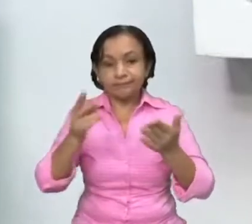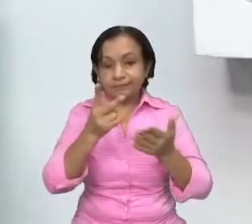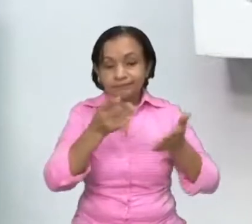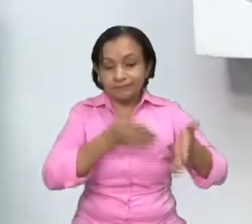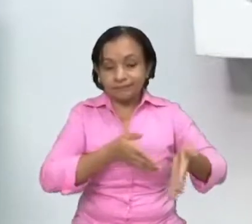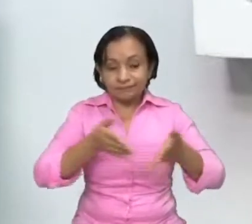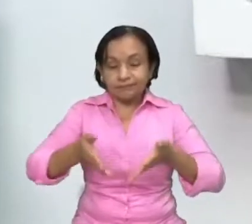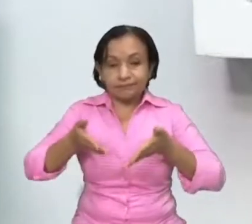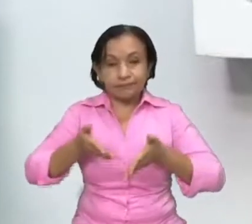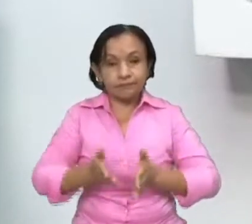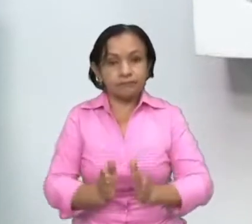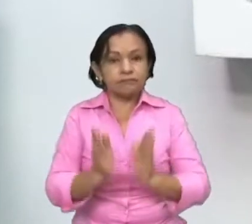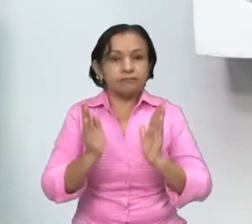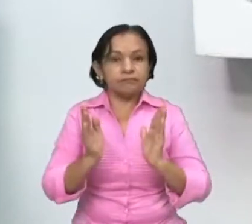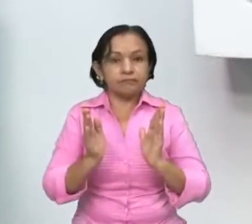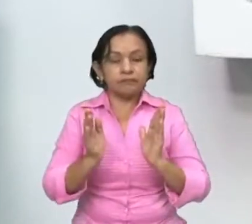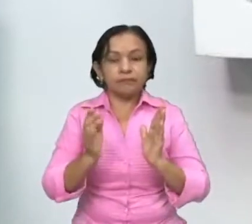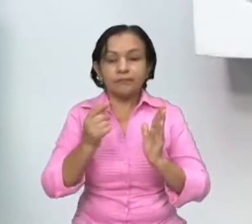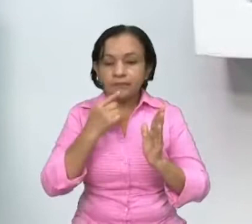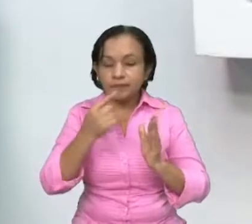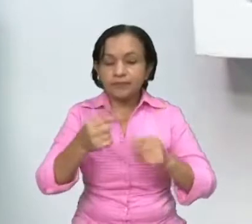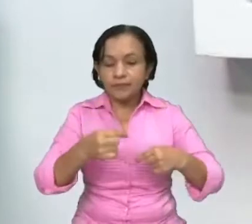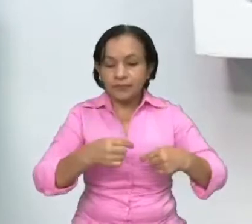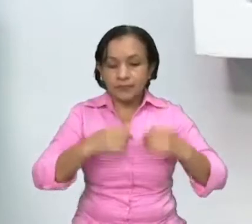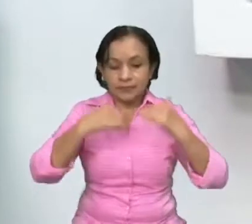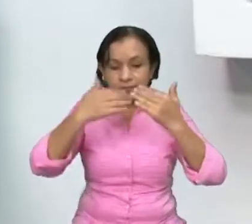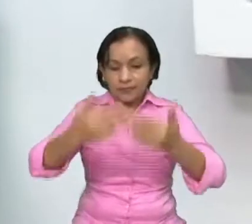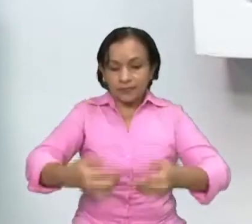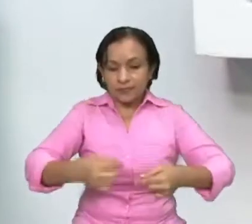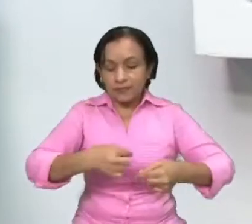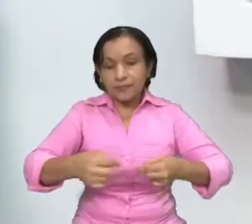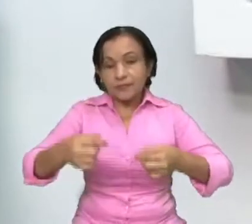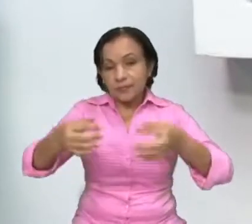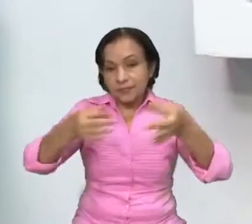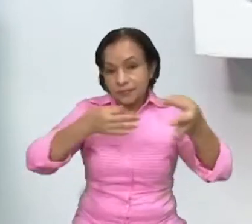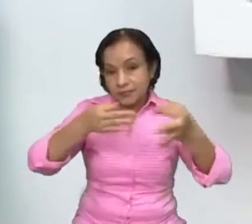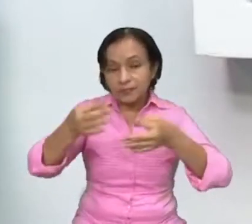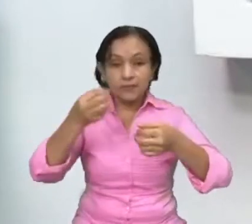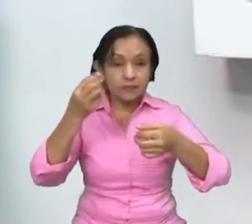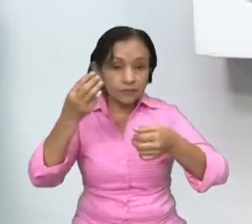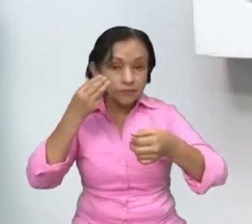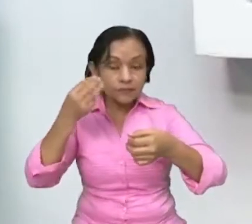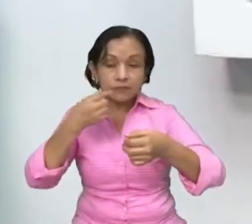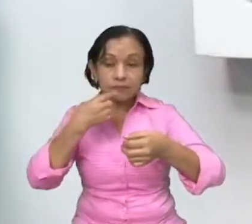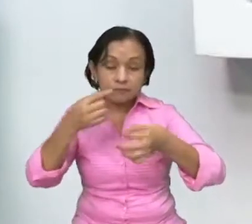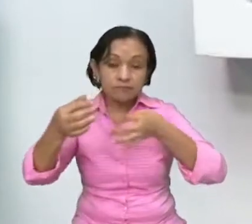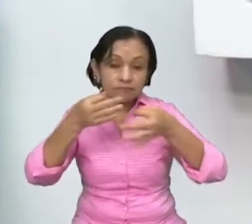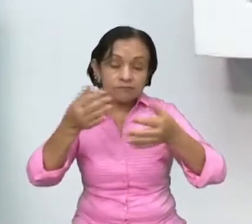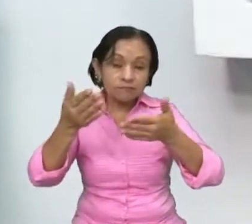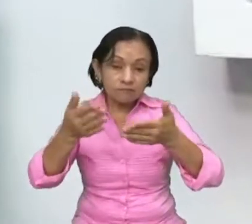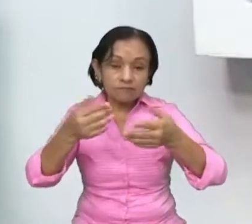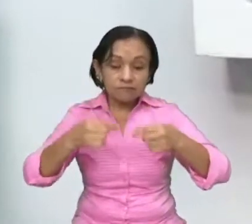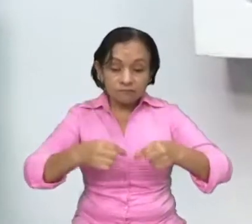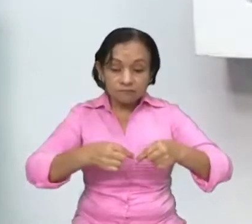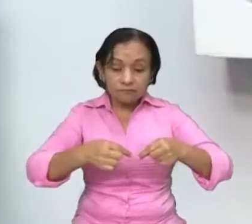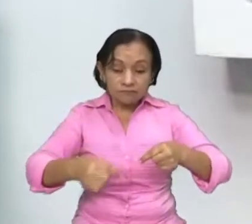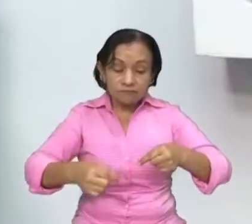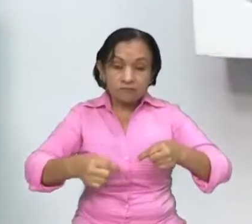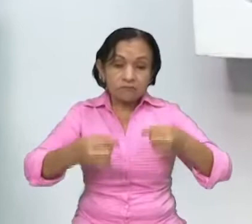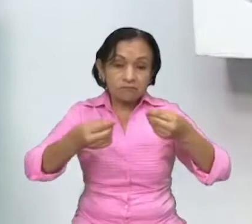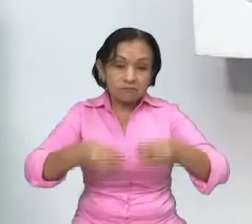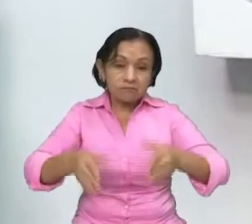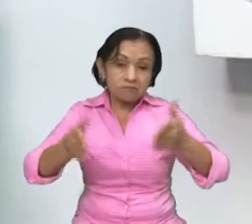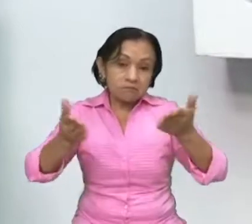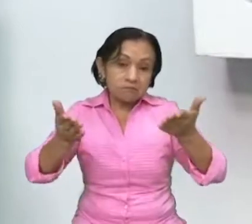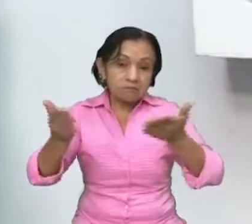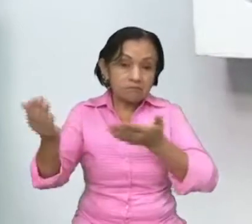los 2 bebés. Se propuso la cirugía, abordamos a la paciente, le explicamos complicaciones, bueno, romper la membrana o que se pierdan